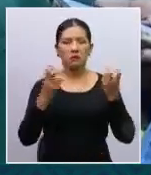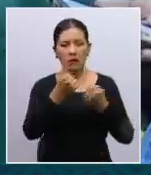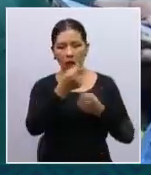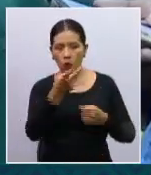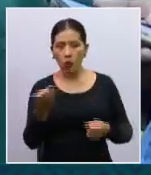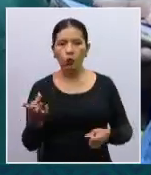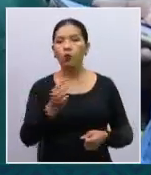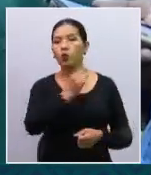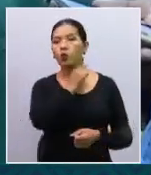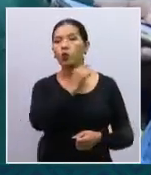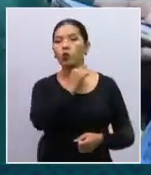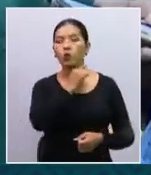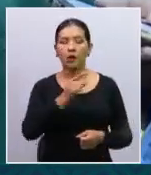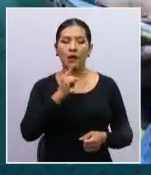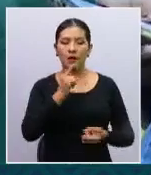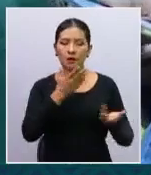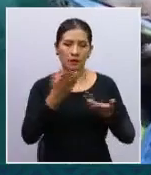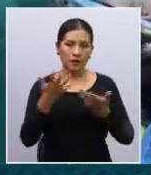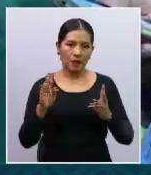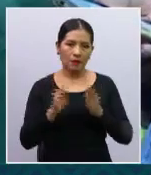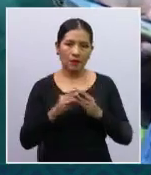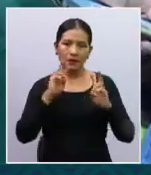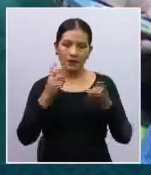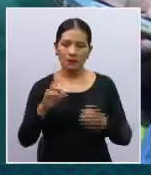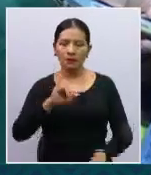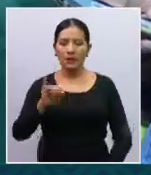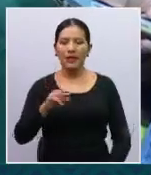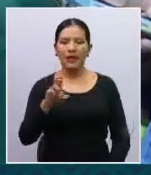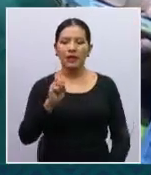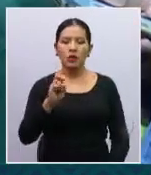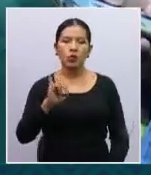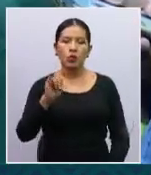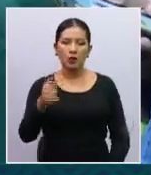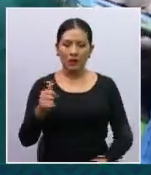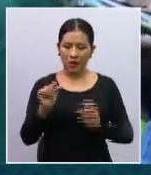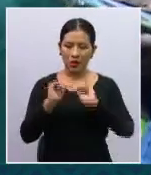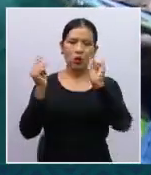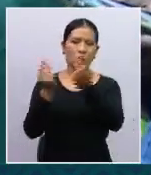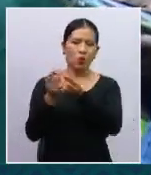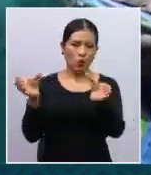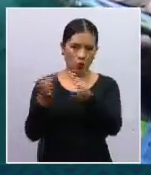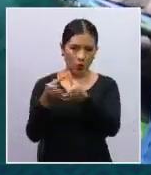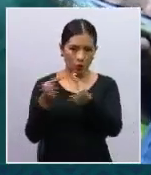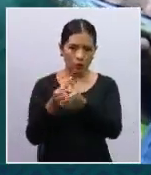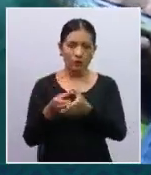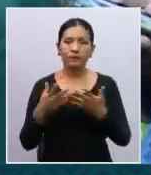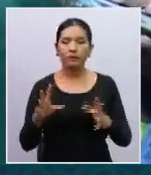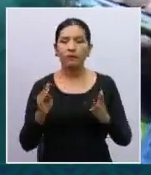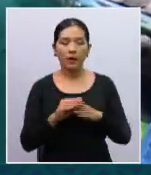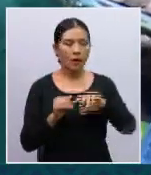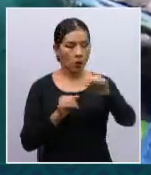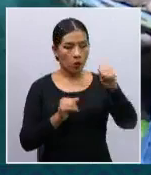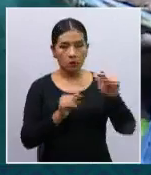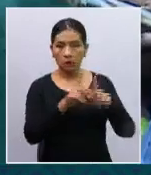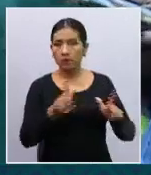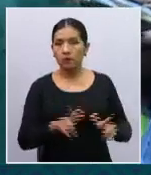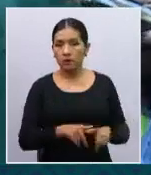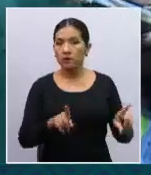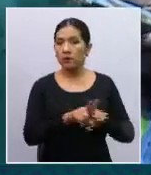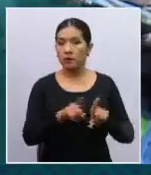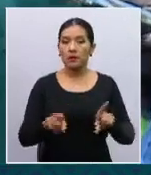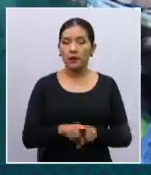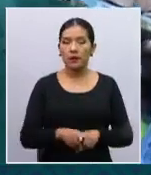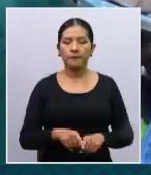padres que estuvieran de lo que son los jesuitas en nuestro estado plurinacional y en otras instancias,